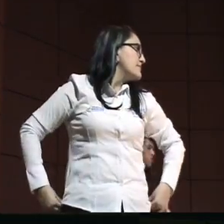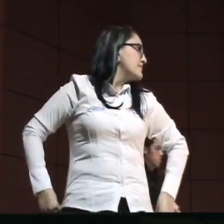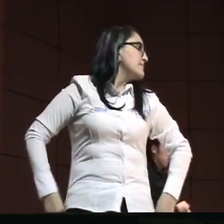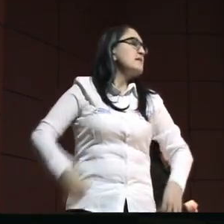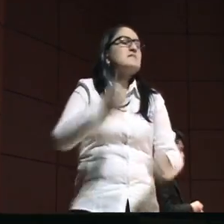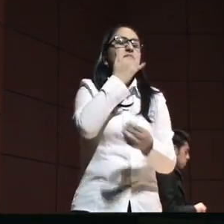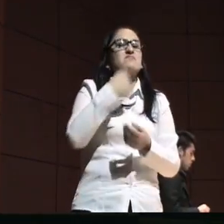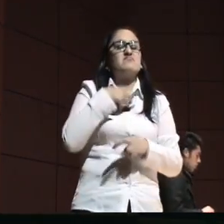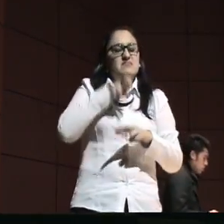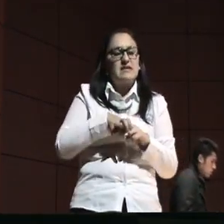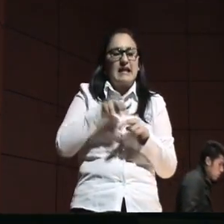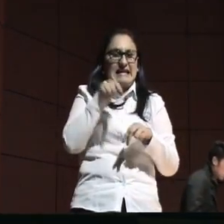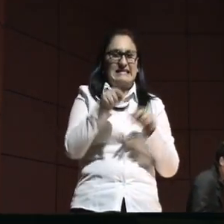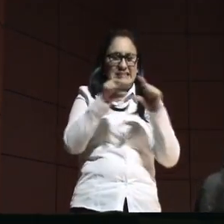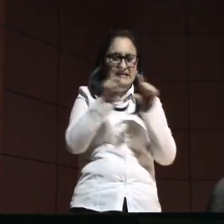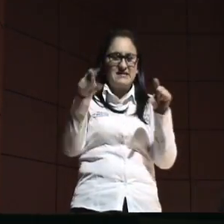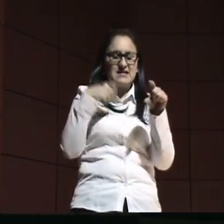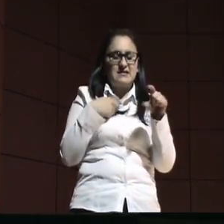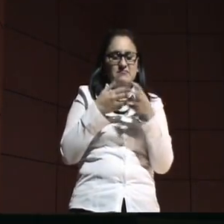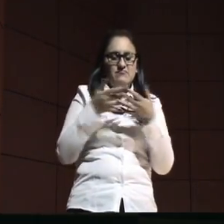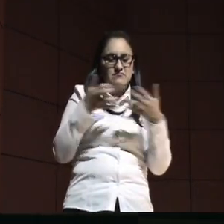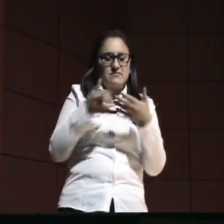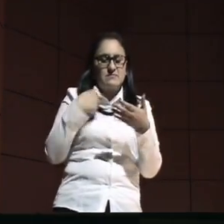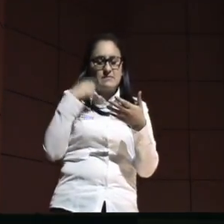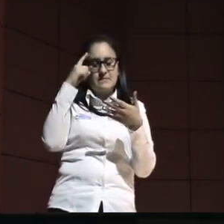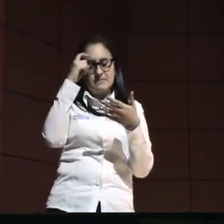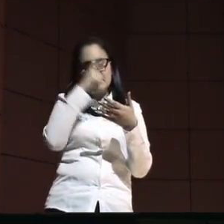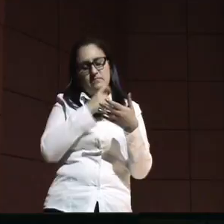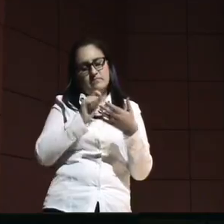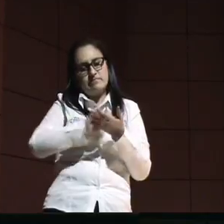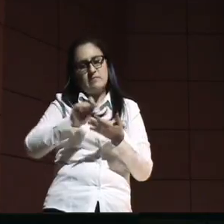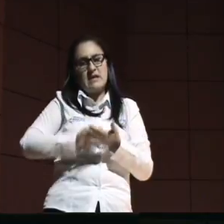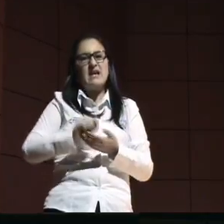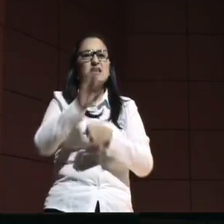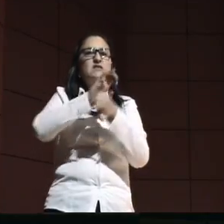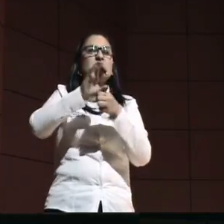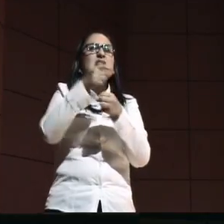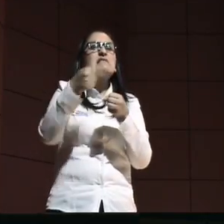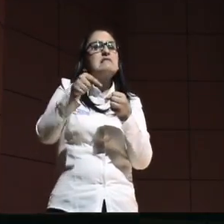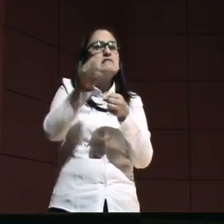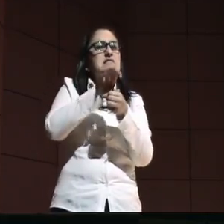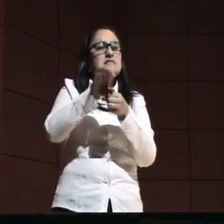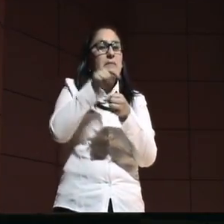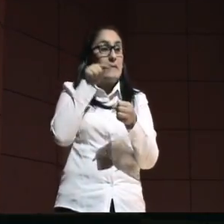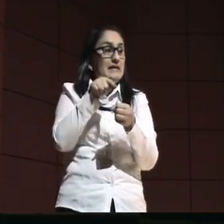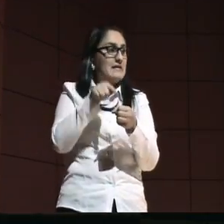de que fue sentarme a escribir esta parte. Era la ciudad. Para ello,